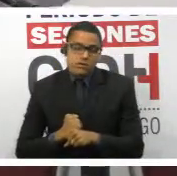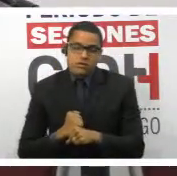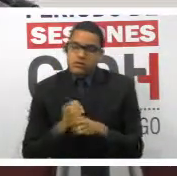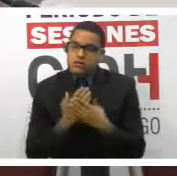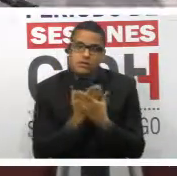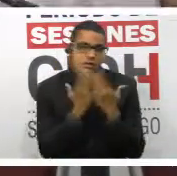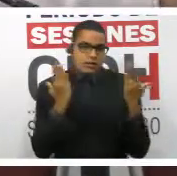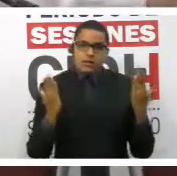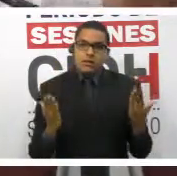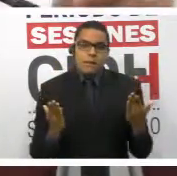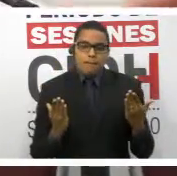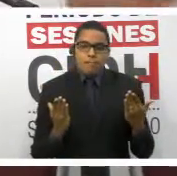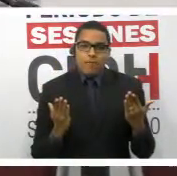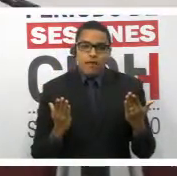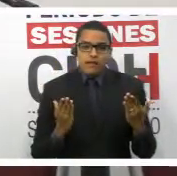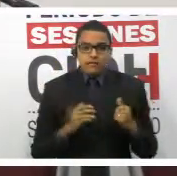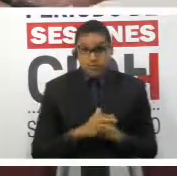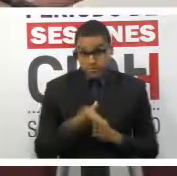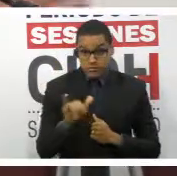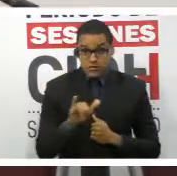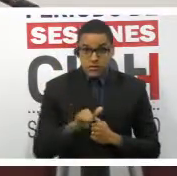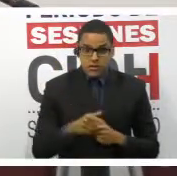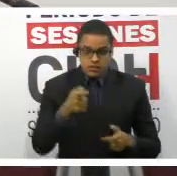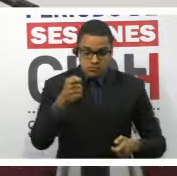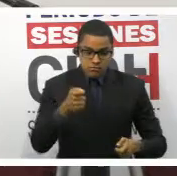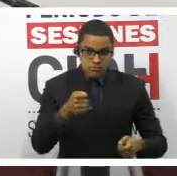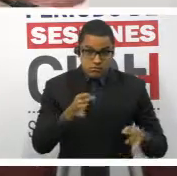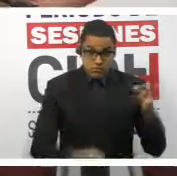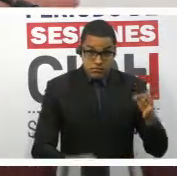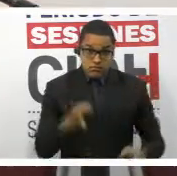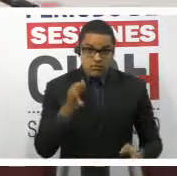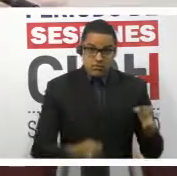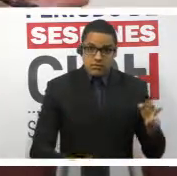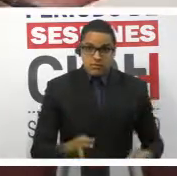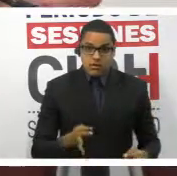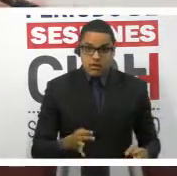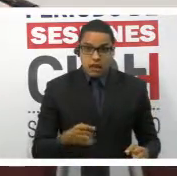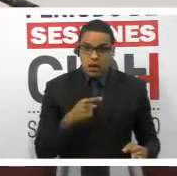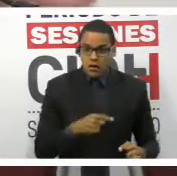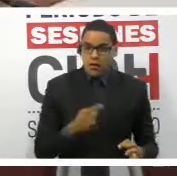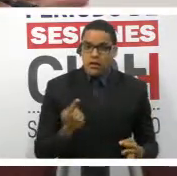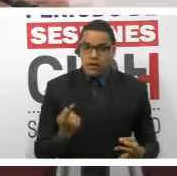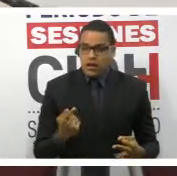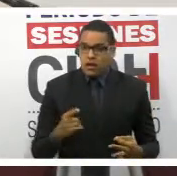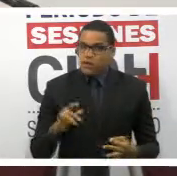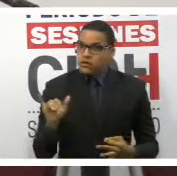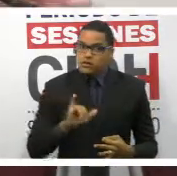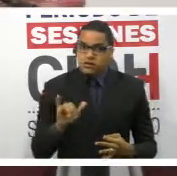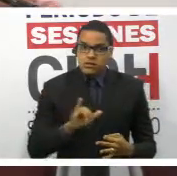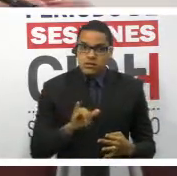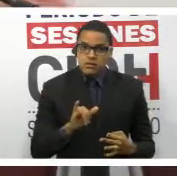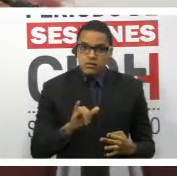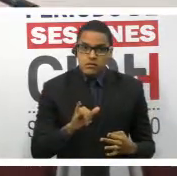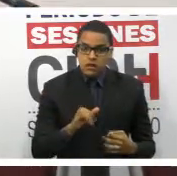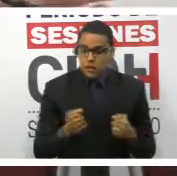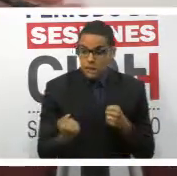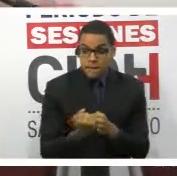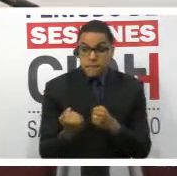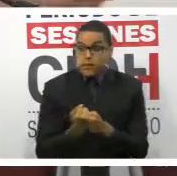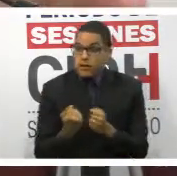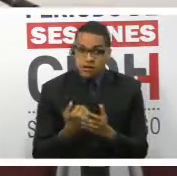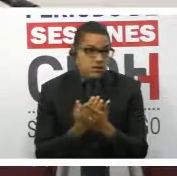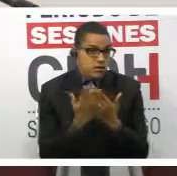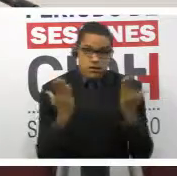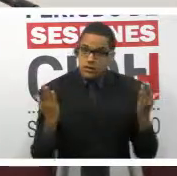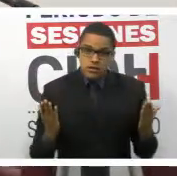corte suprema- termina fallando digamos de la re contacto y el re vínculo entre la mujer y entre la mujer